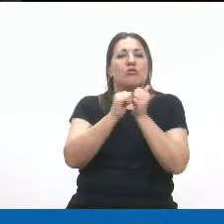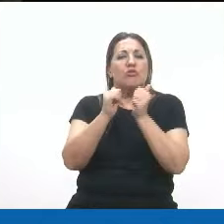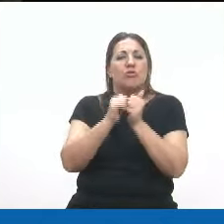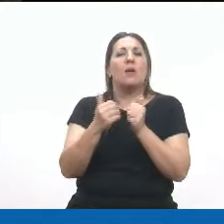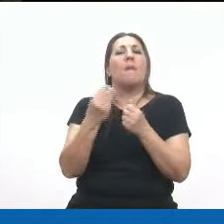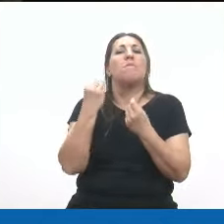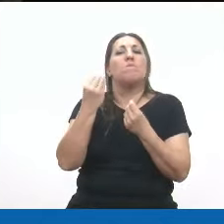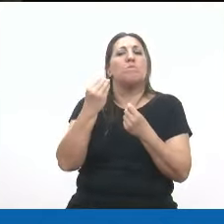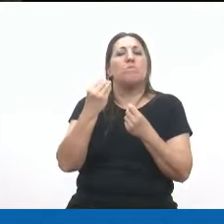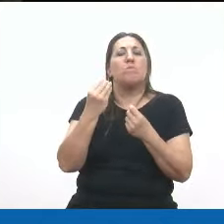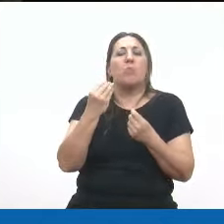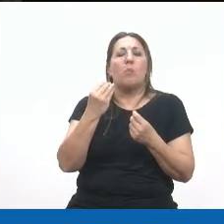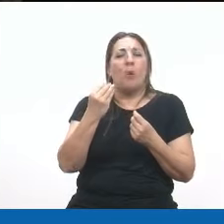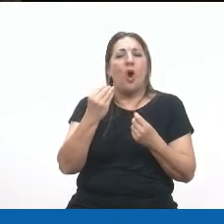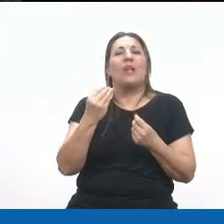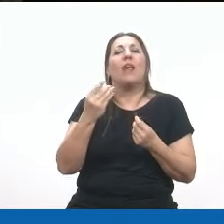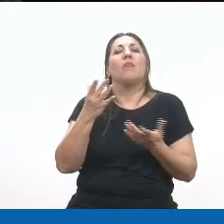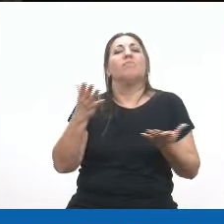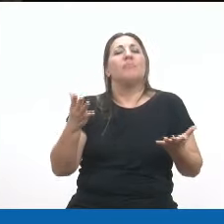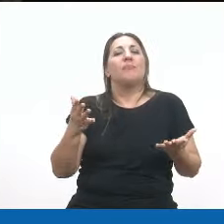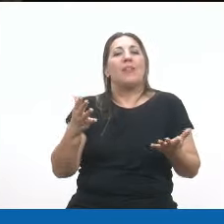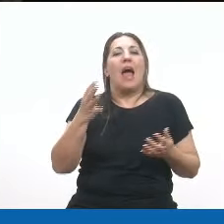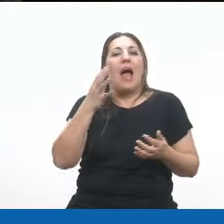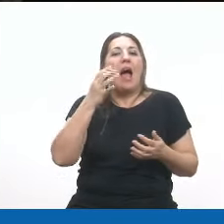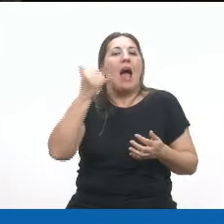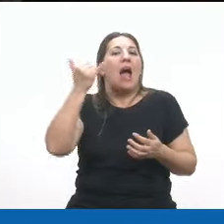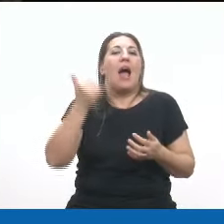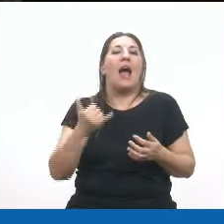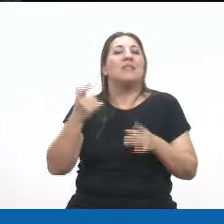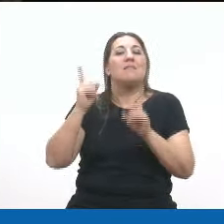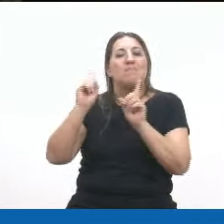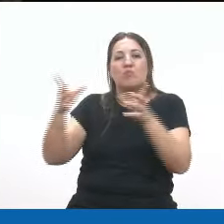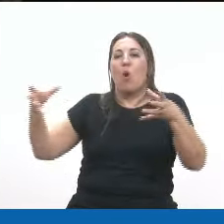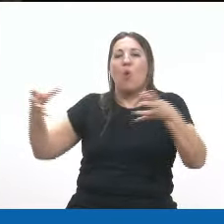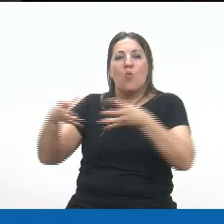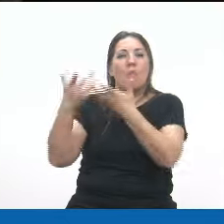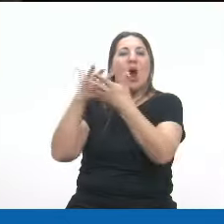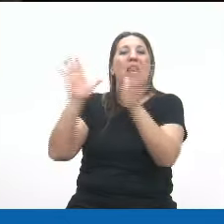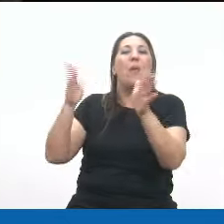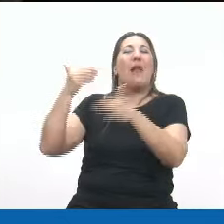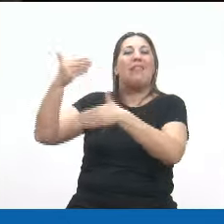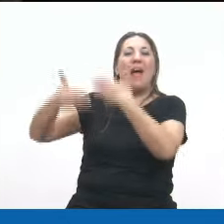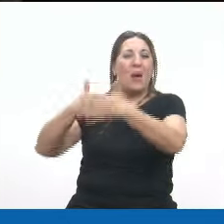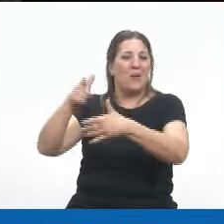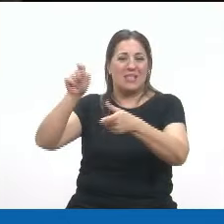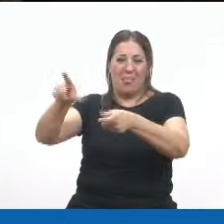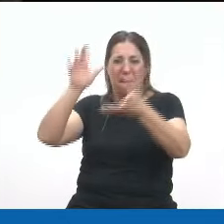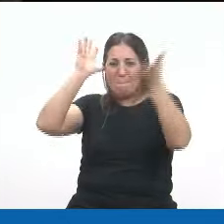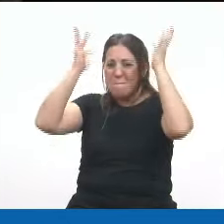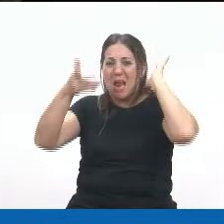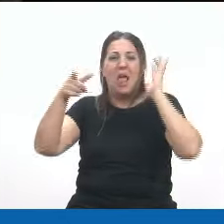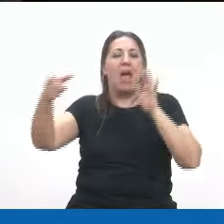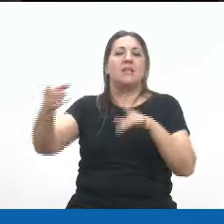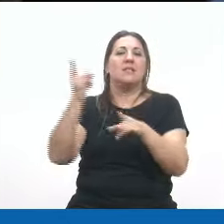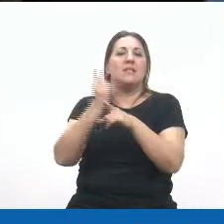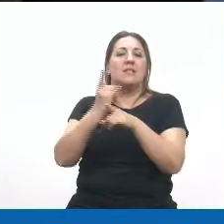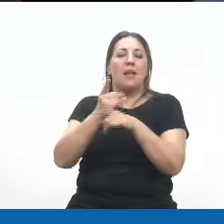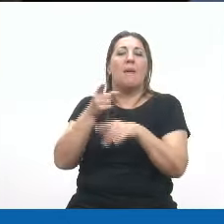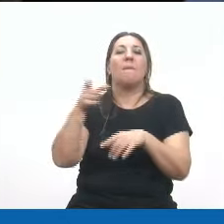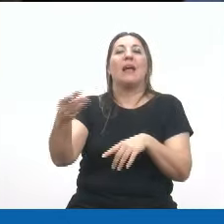con algo que siempre la libertad avanza quiere reflota que es nuestro primer